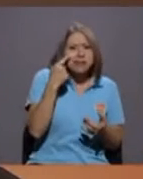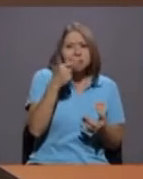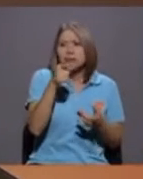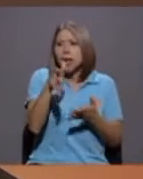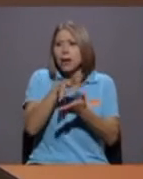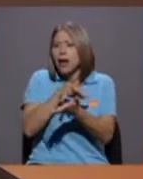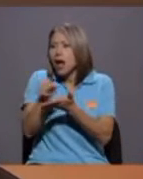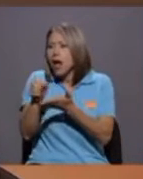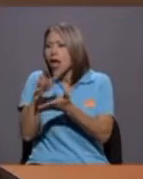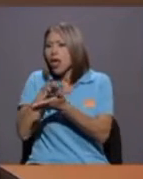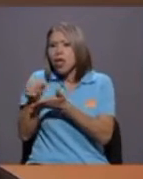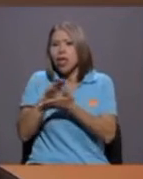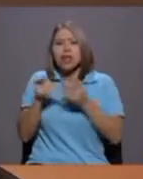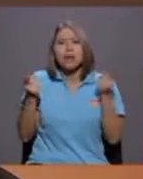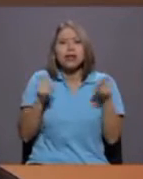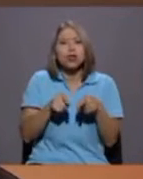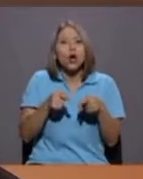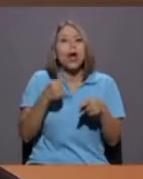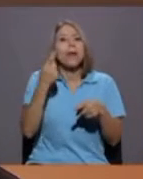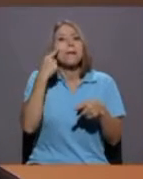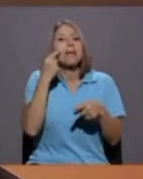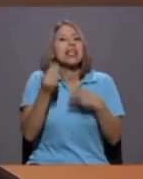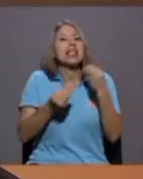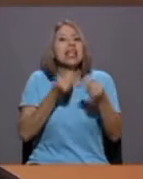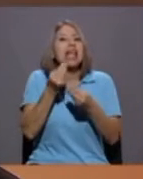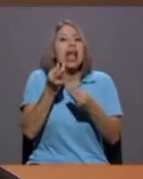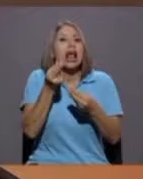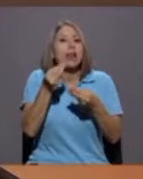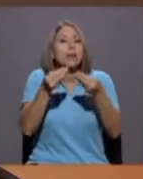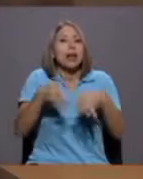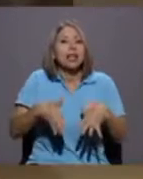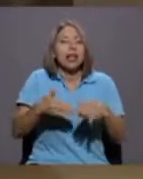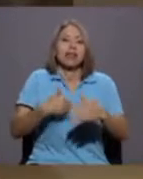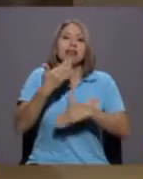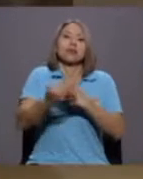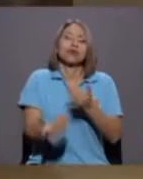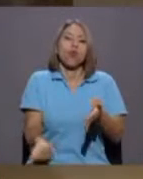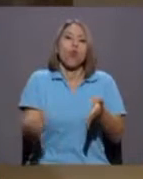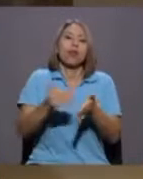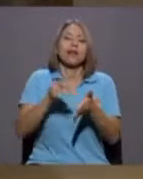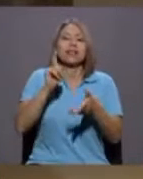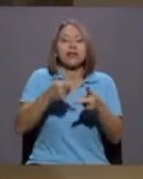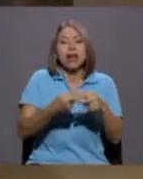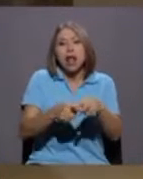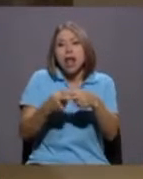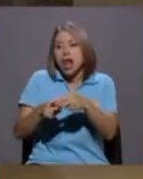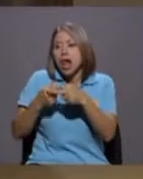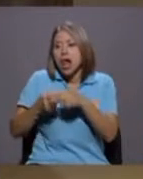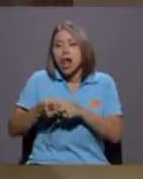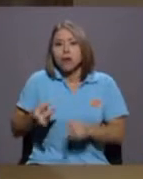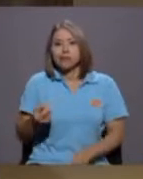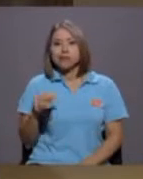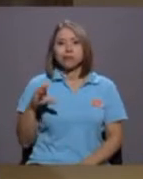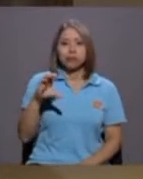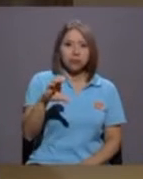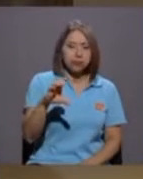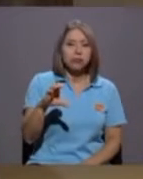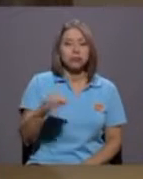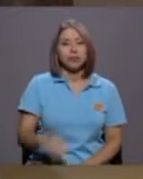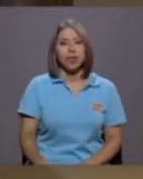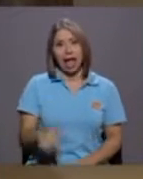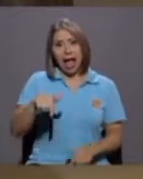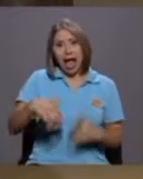por supuesto, la inversión que hay que hacerlo para recuperarlo. Hoy en día ha llegado a tanto